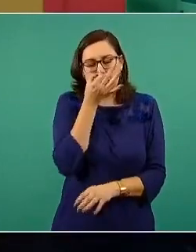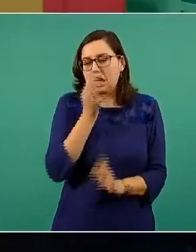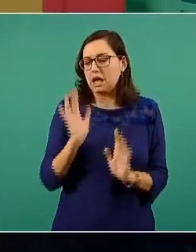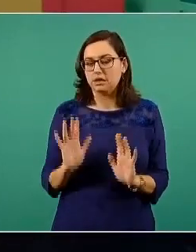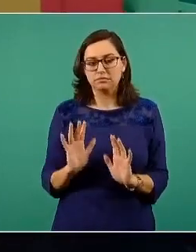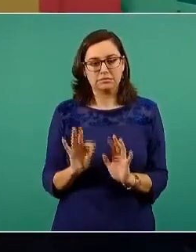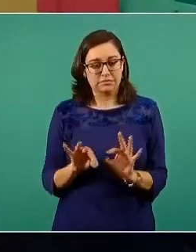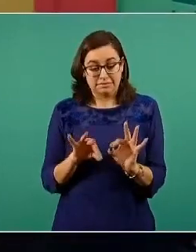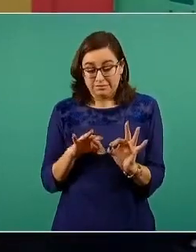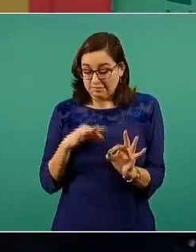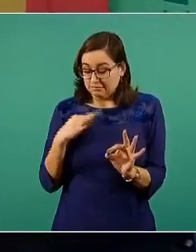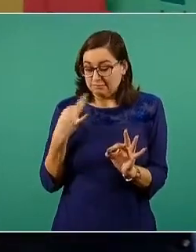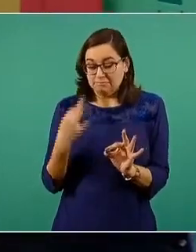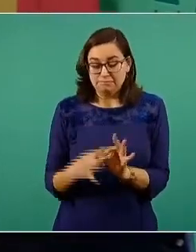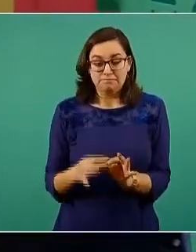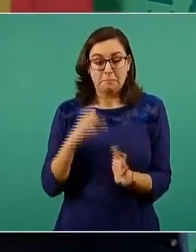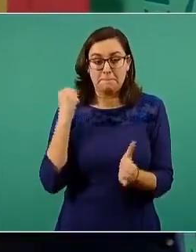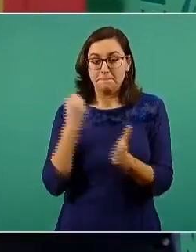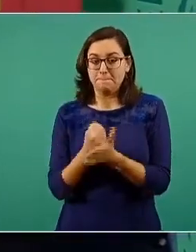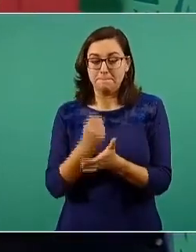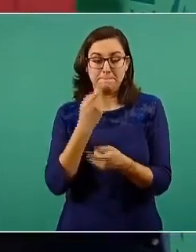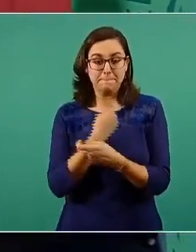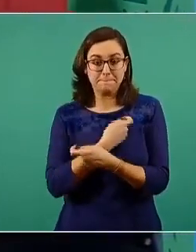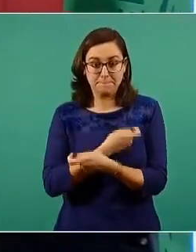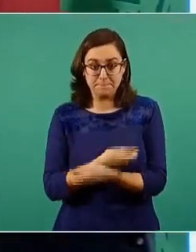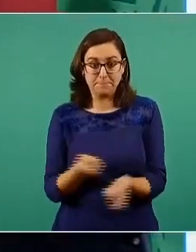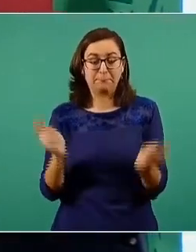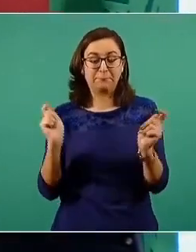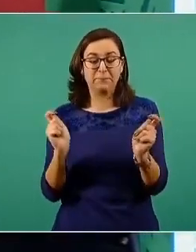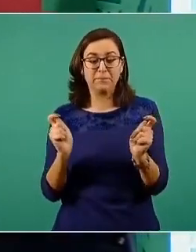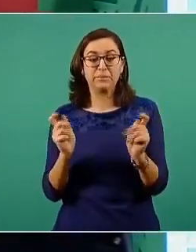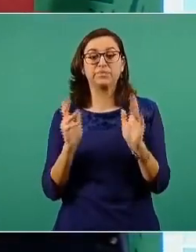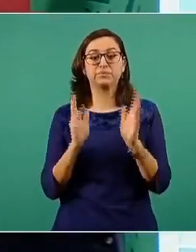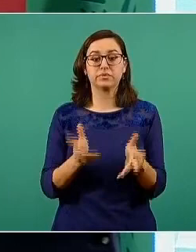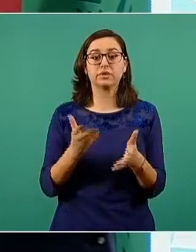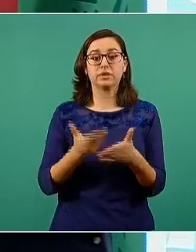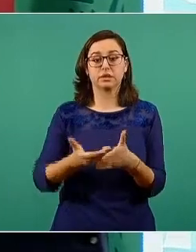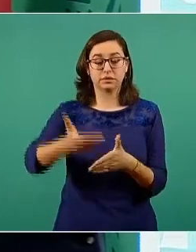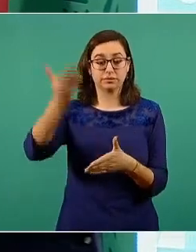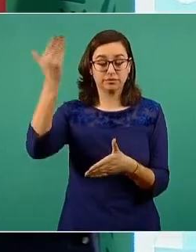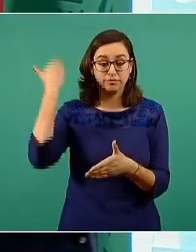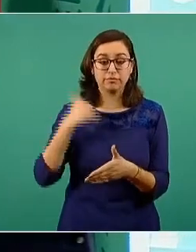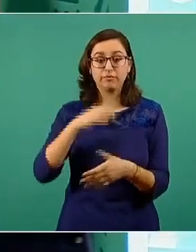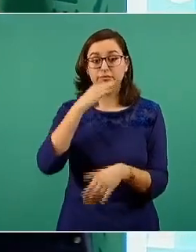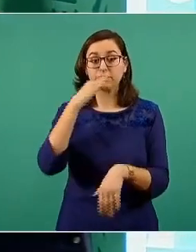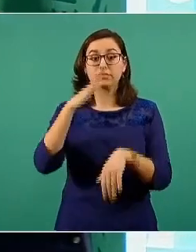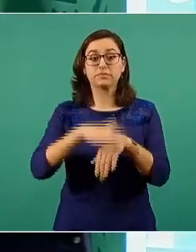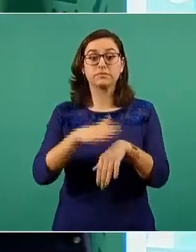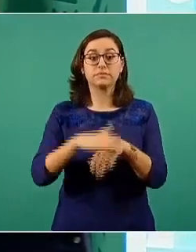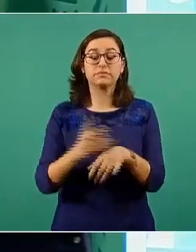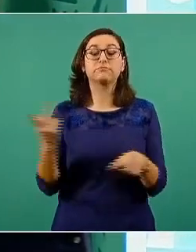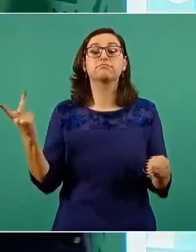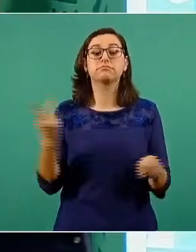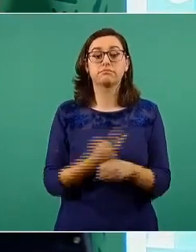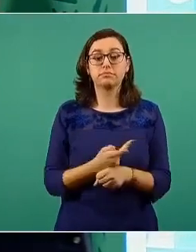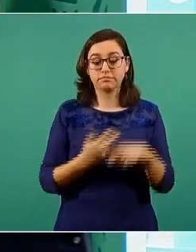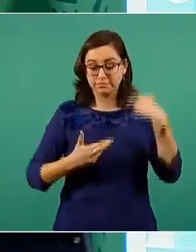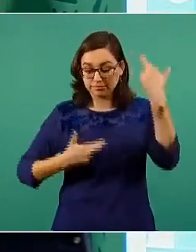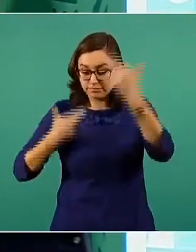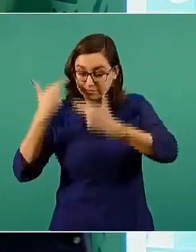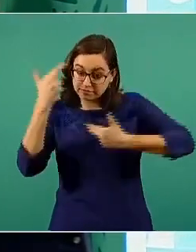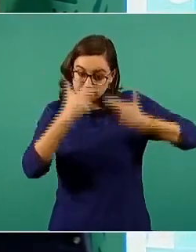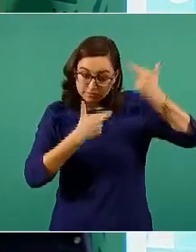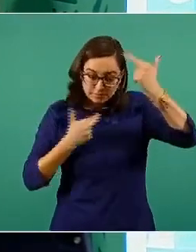prácticamente listos para que esto se libere. Como hemos comentado desde hace varios días, desde hace un par de semanas, el último tramo depende de